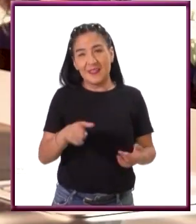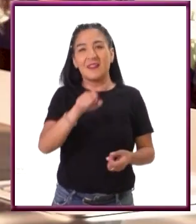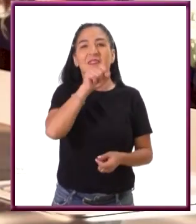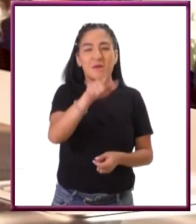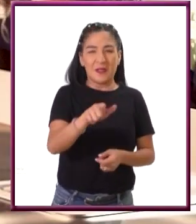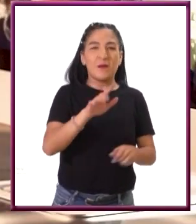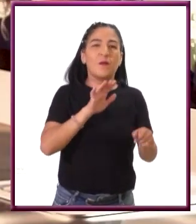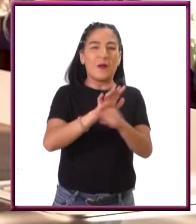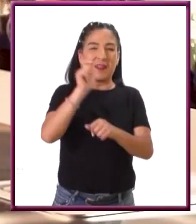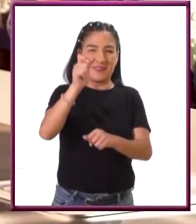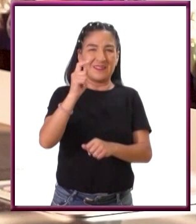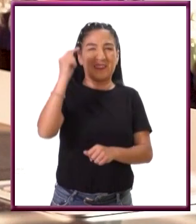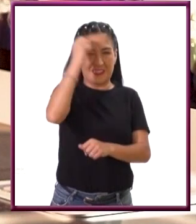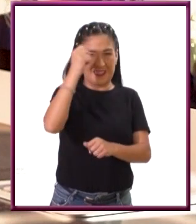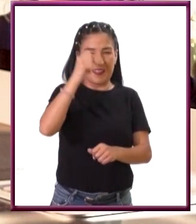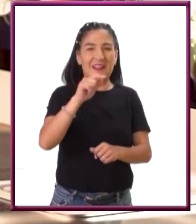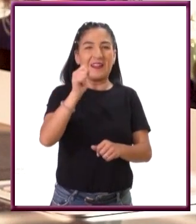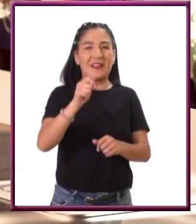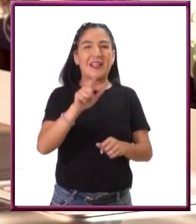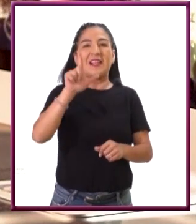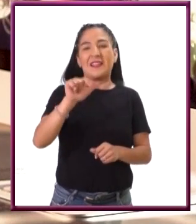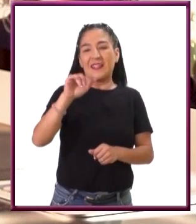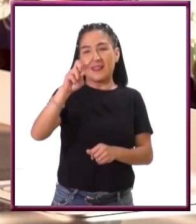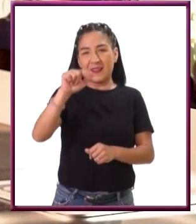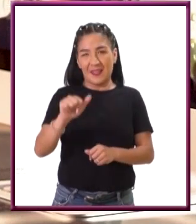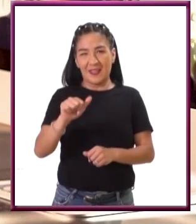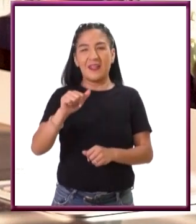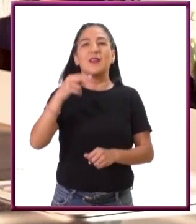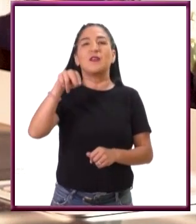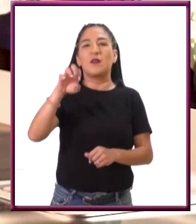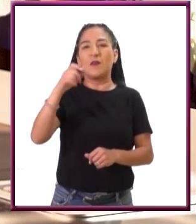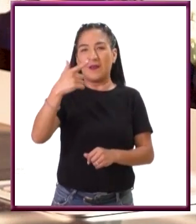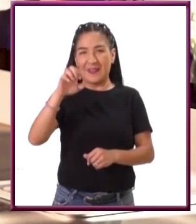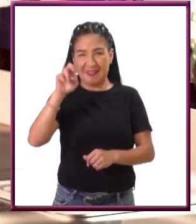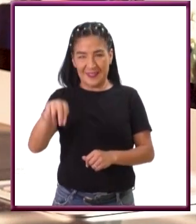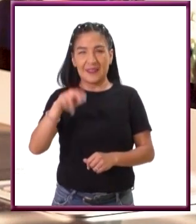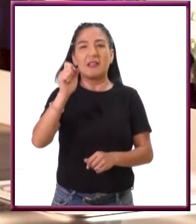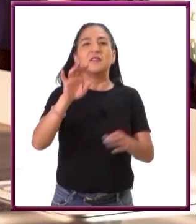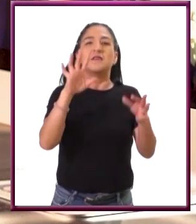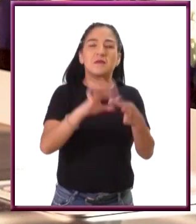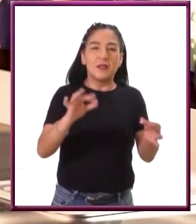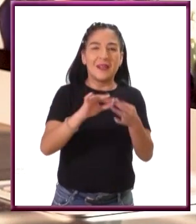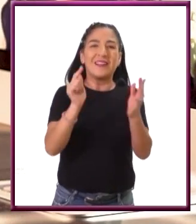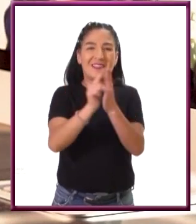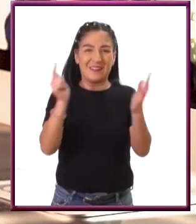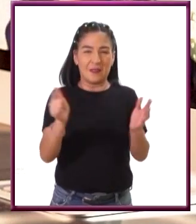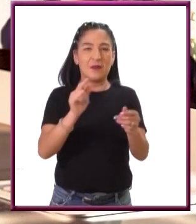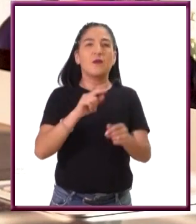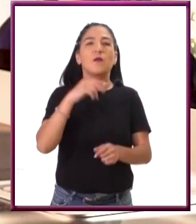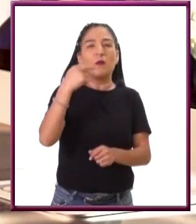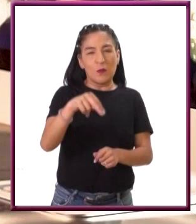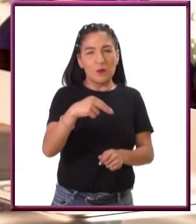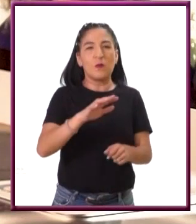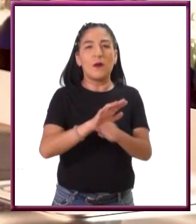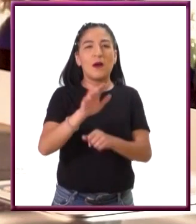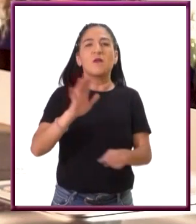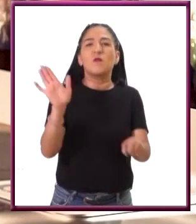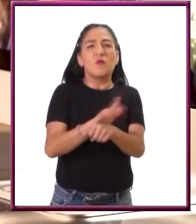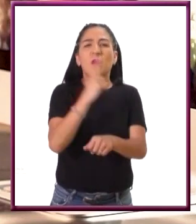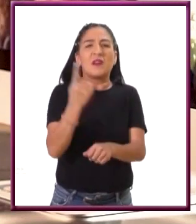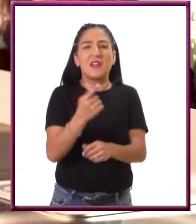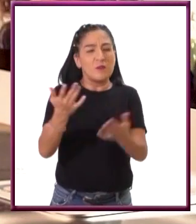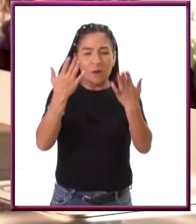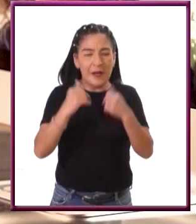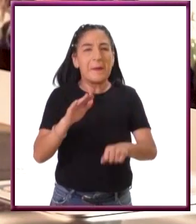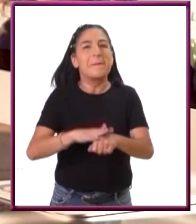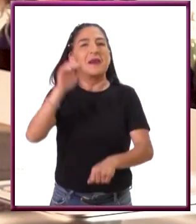Hay una teórica de la historia del arte que se llama Linda Nochlin, y Linda tiene un libro que se llama ¿Por qué no ha habido